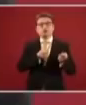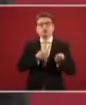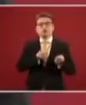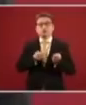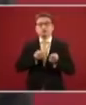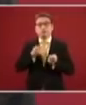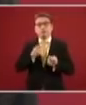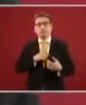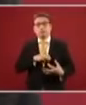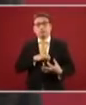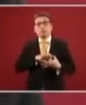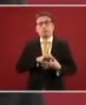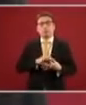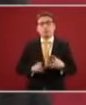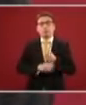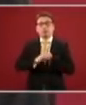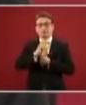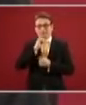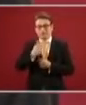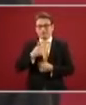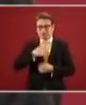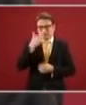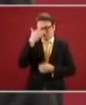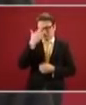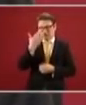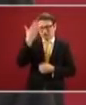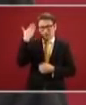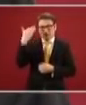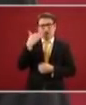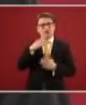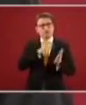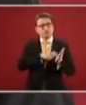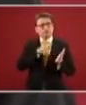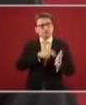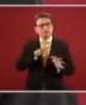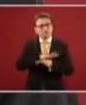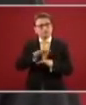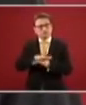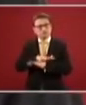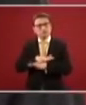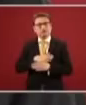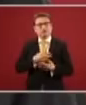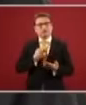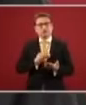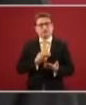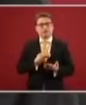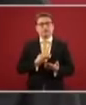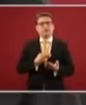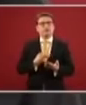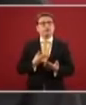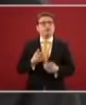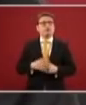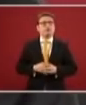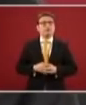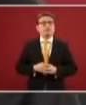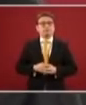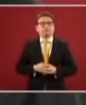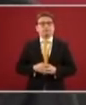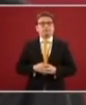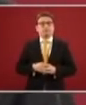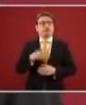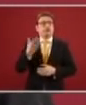el tono, ni darle pie, o sea, va a seguir todo igual. Por el contrario, desde el inicio de su mandato se